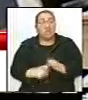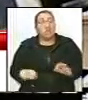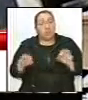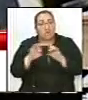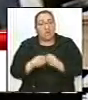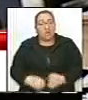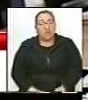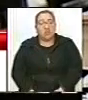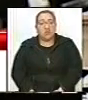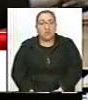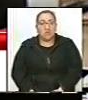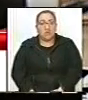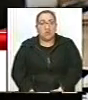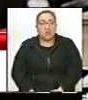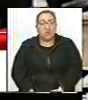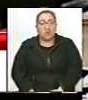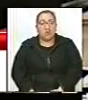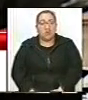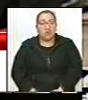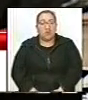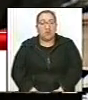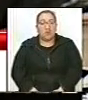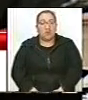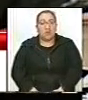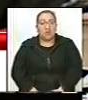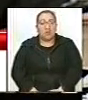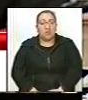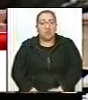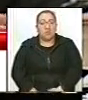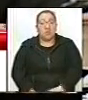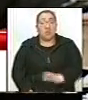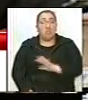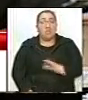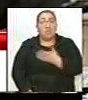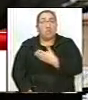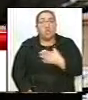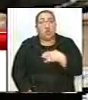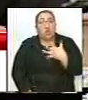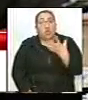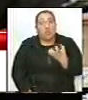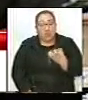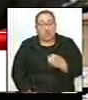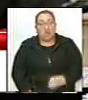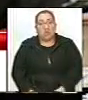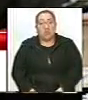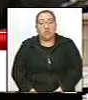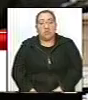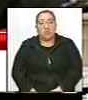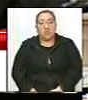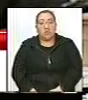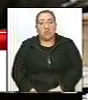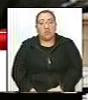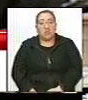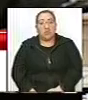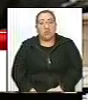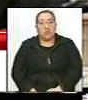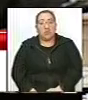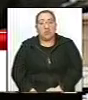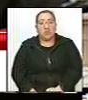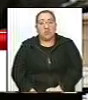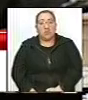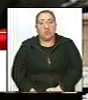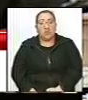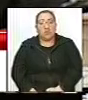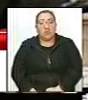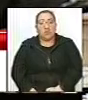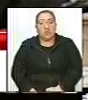importantísimo. Aparte de esto, presidente, quisiera yo analizar, ministro,